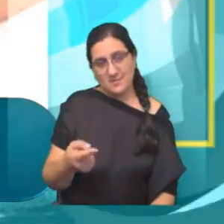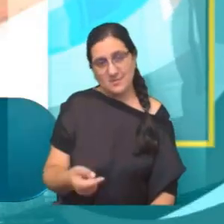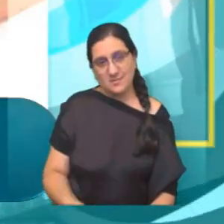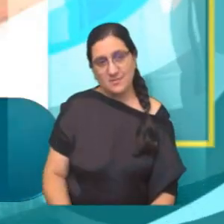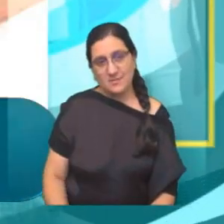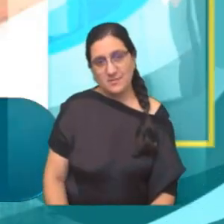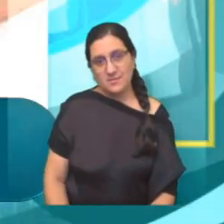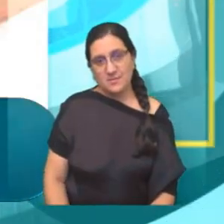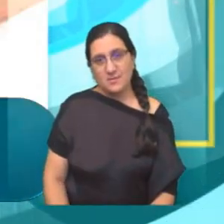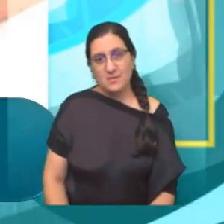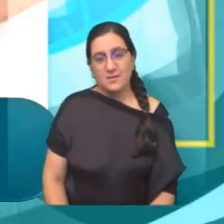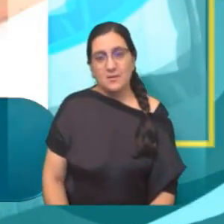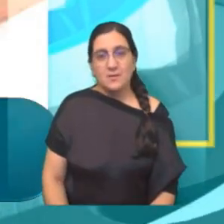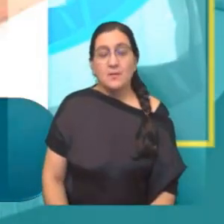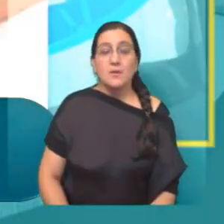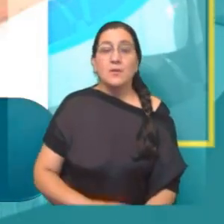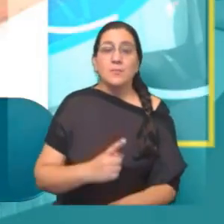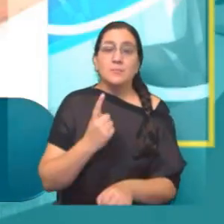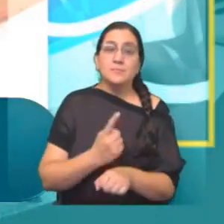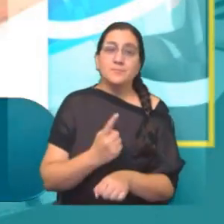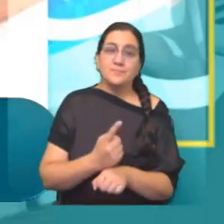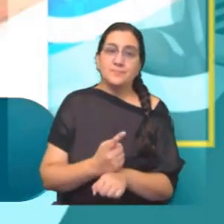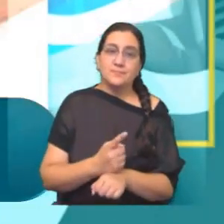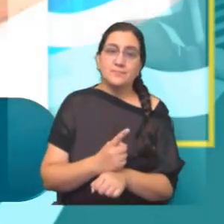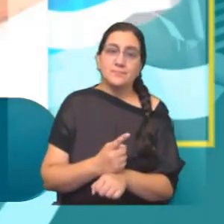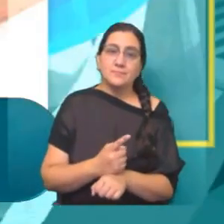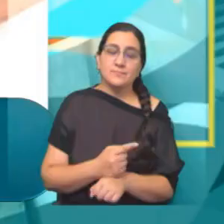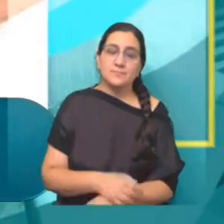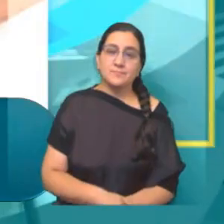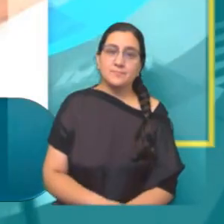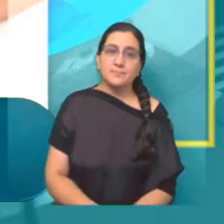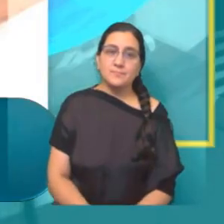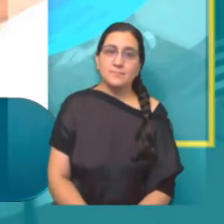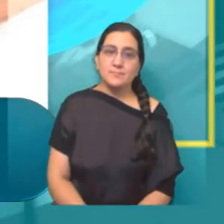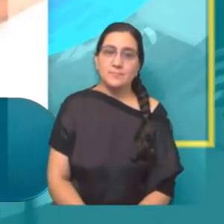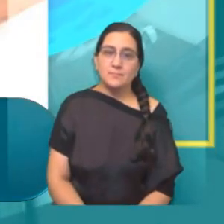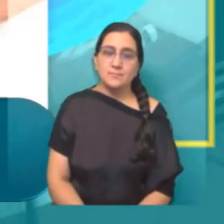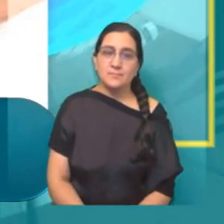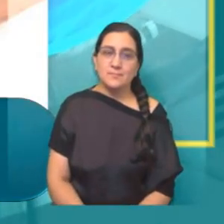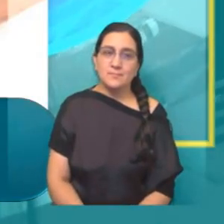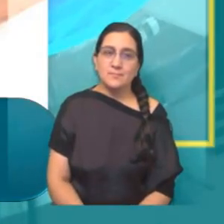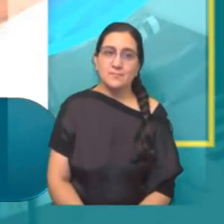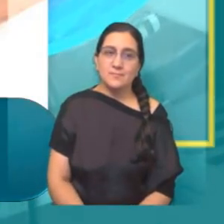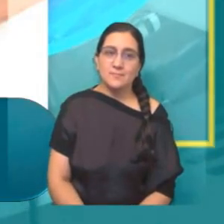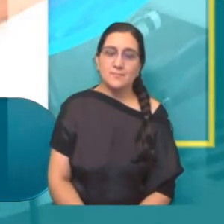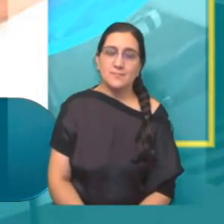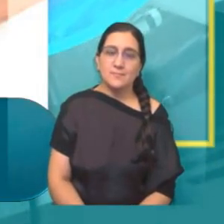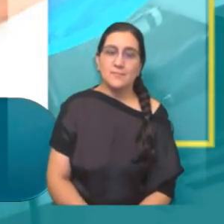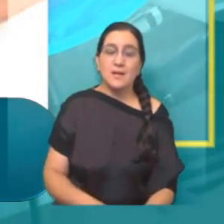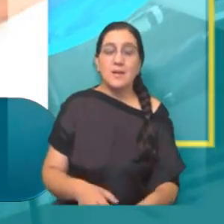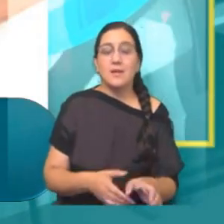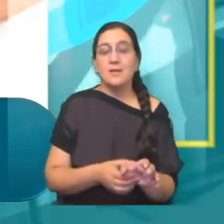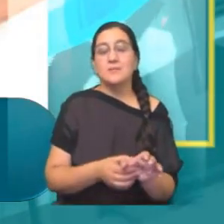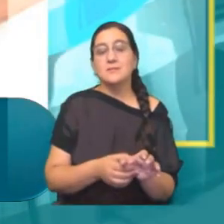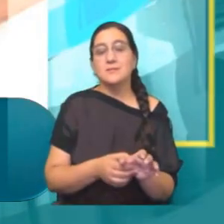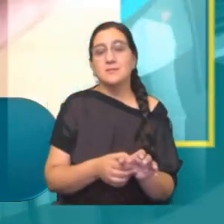ahí, que tiene que ver principalmente... La próxima, tiene que ver con lo que tiene que ver con la tendinopatía de Kerbein, que es en